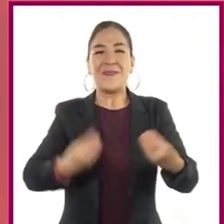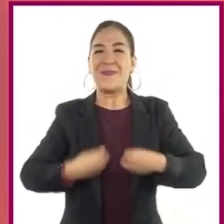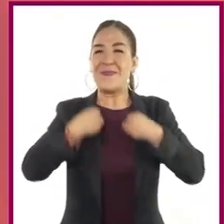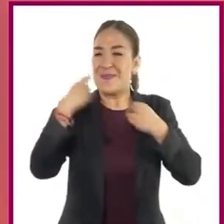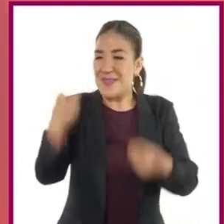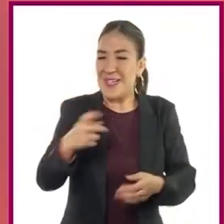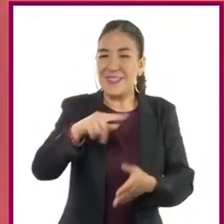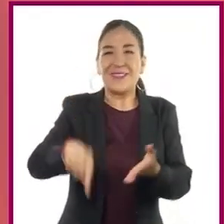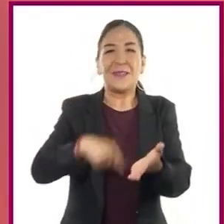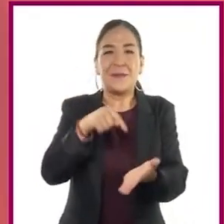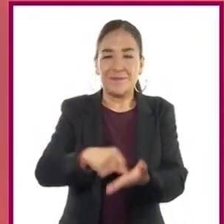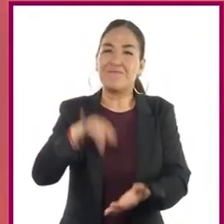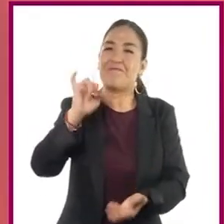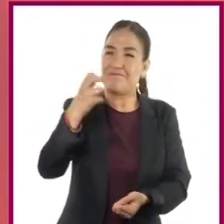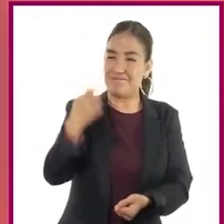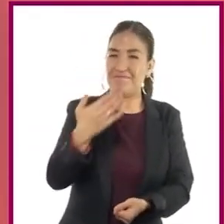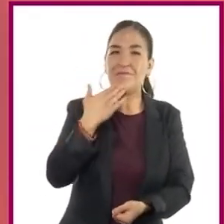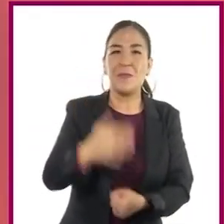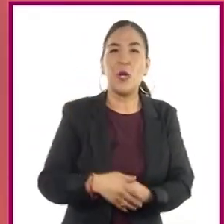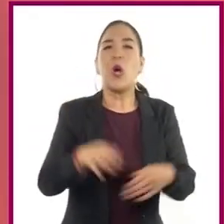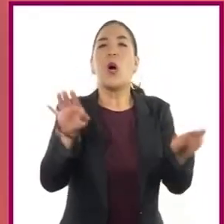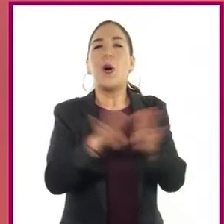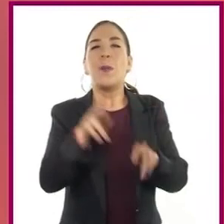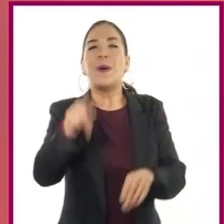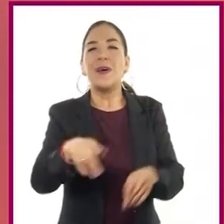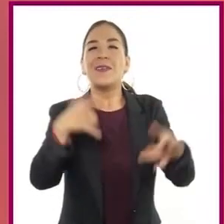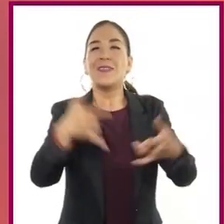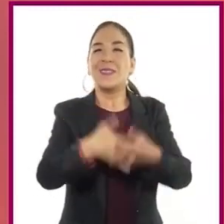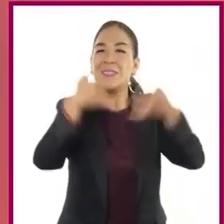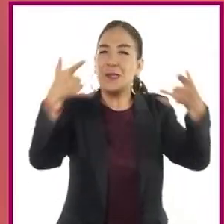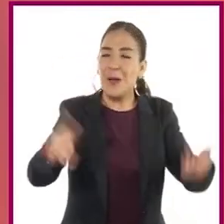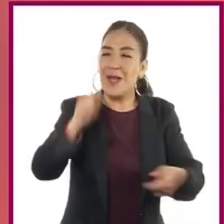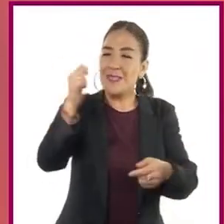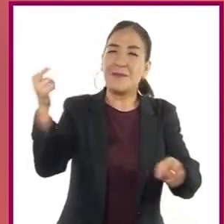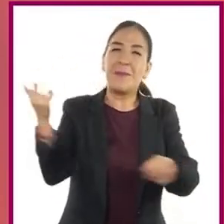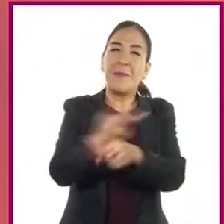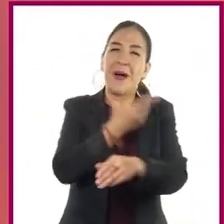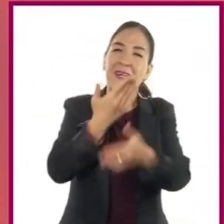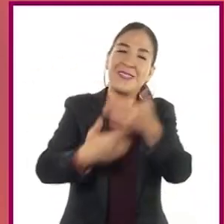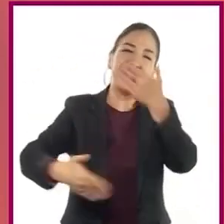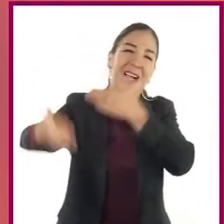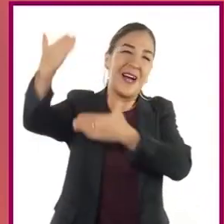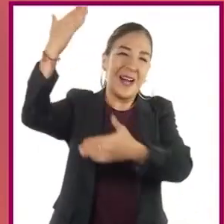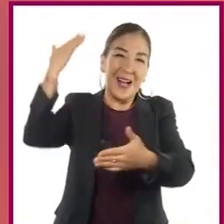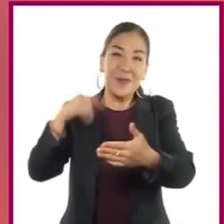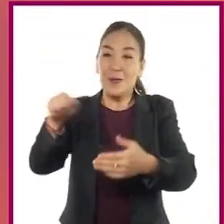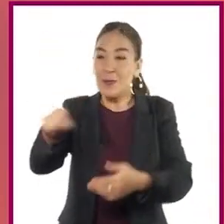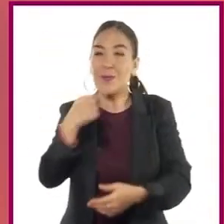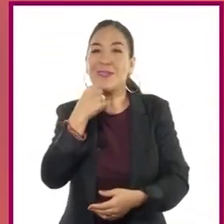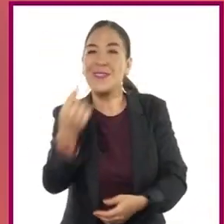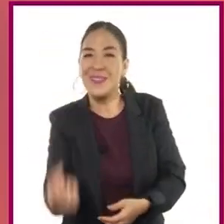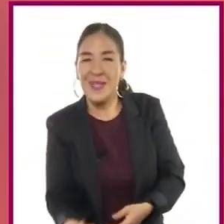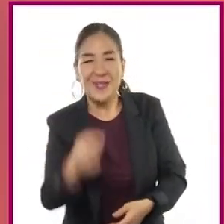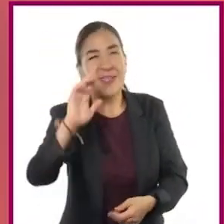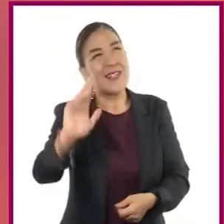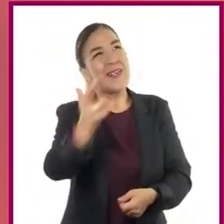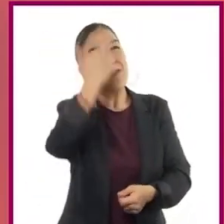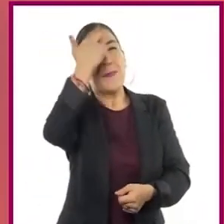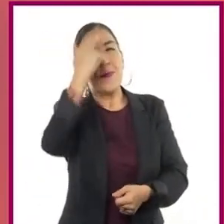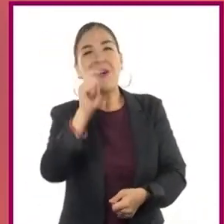Enrique. La lectura te remitió al pasado, a tu niñez, pero sobre todo te hizo